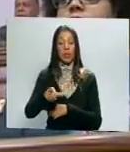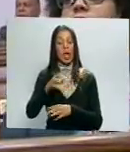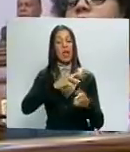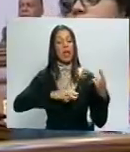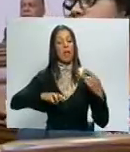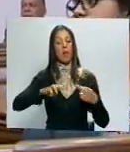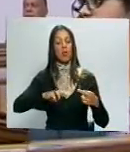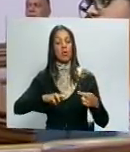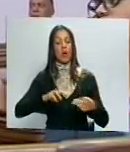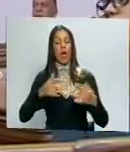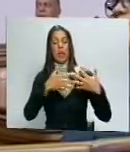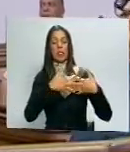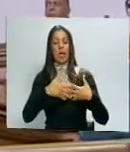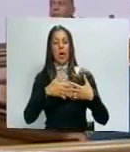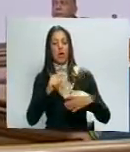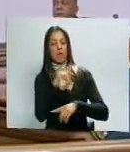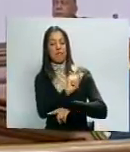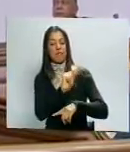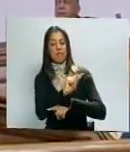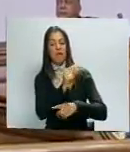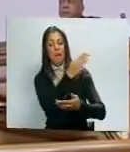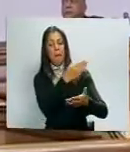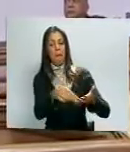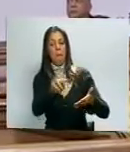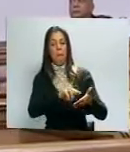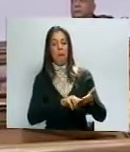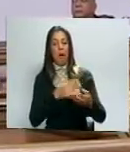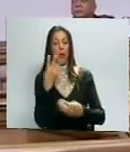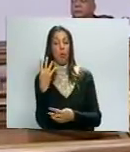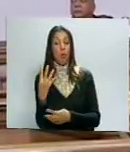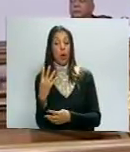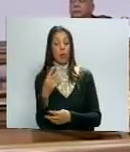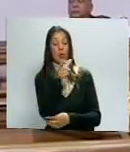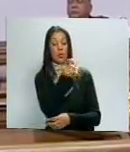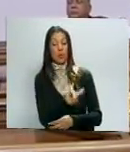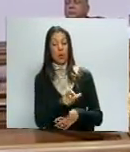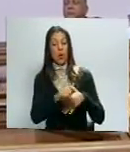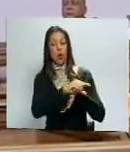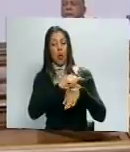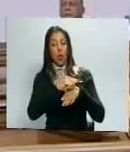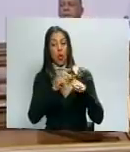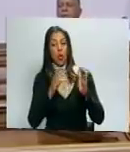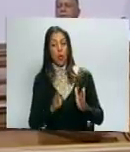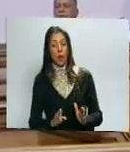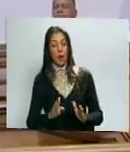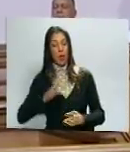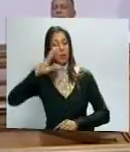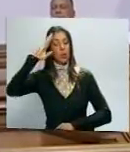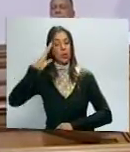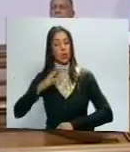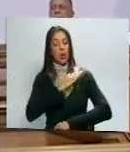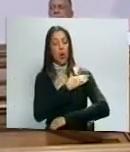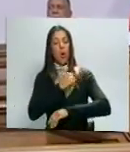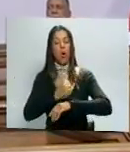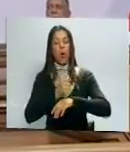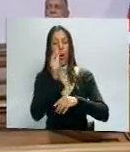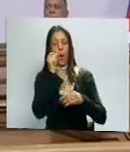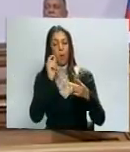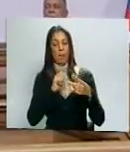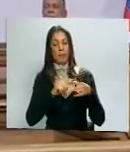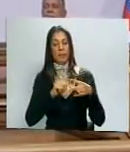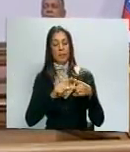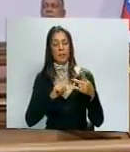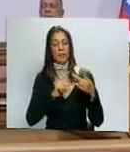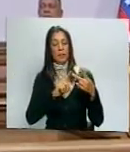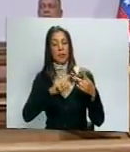por el imperio norteamericano. El gobernador Marco Torres, el general, mayor general Izquierdo Torres,